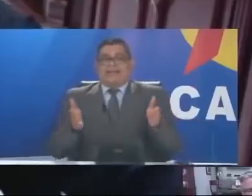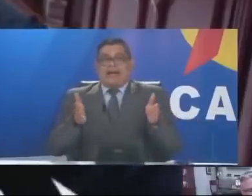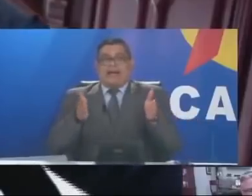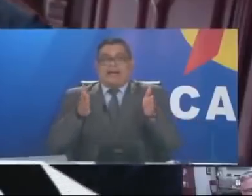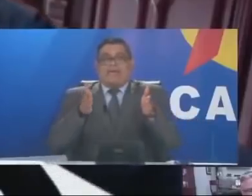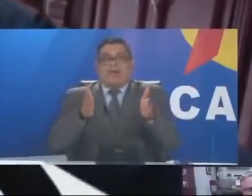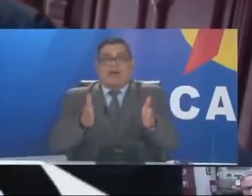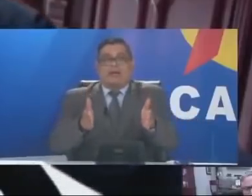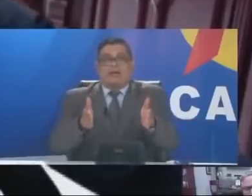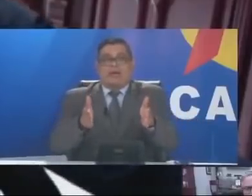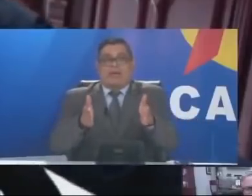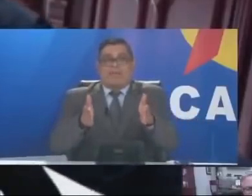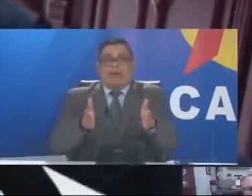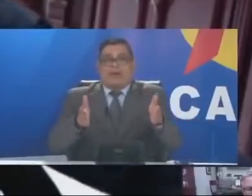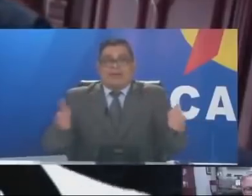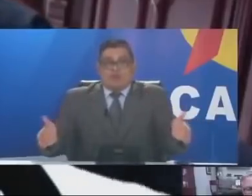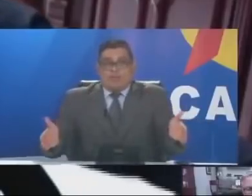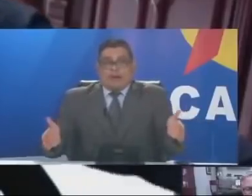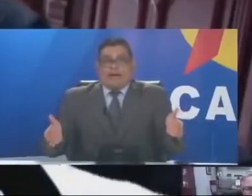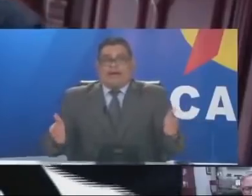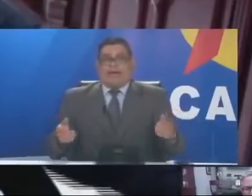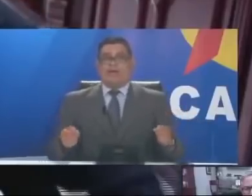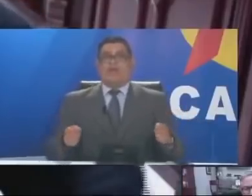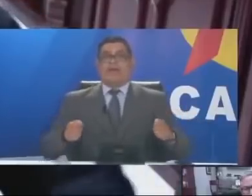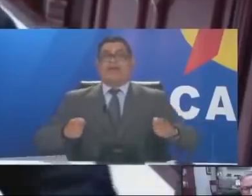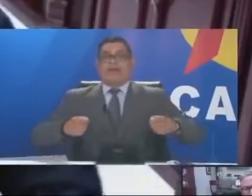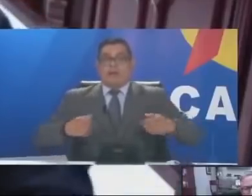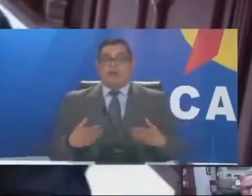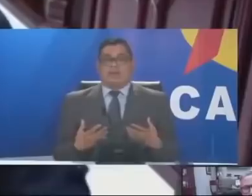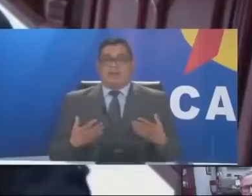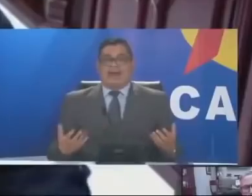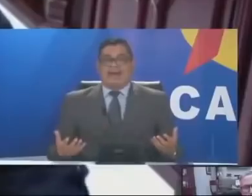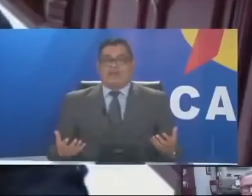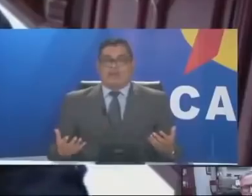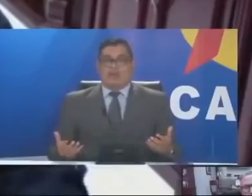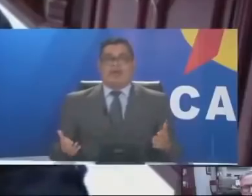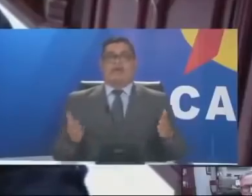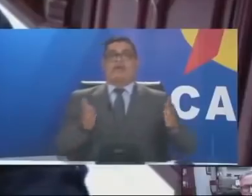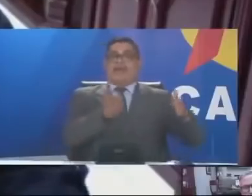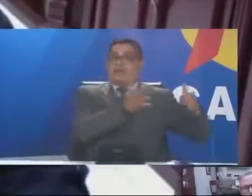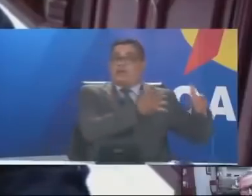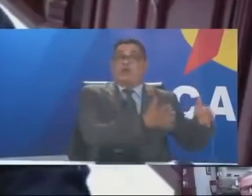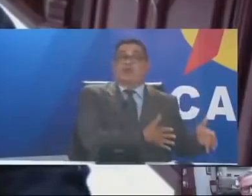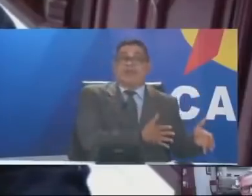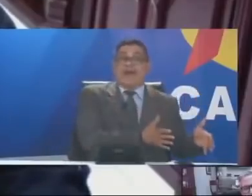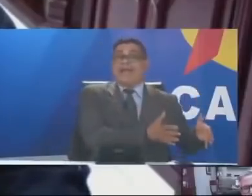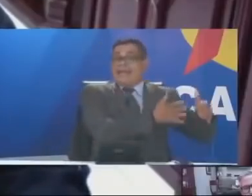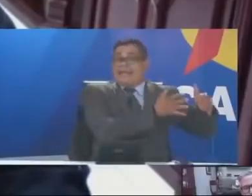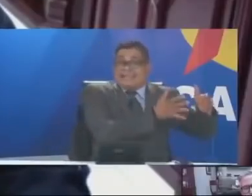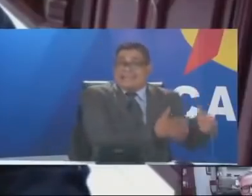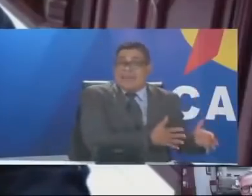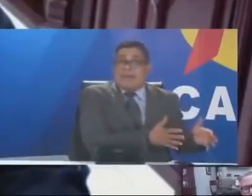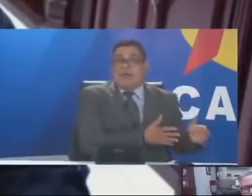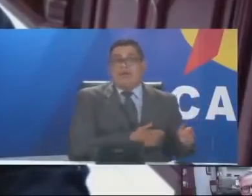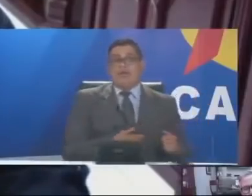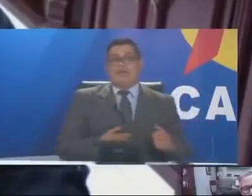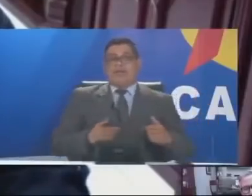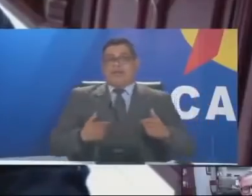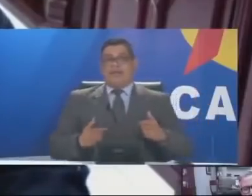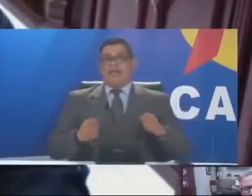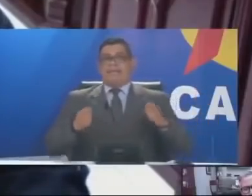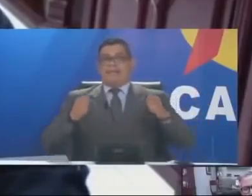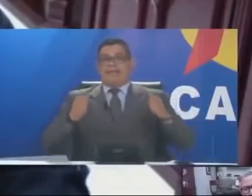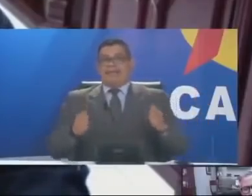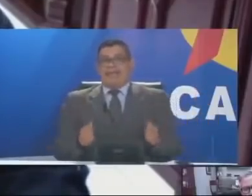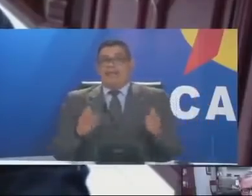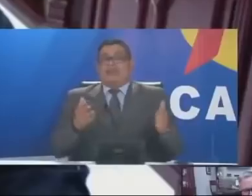se está enfocando el pelo en la sopa que no ven las cosas buenas que ha hecho este gobierno que ha hecho un hospital que está salvando vidas